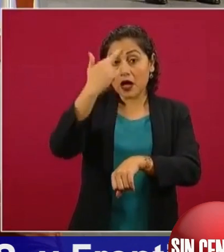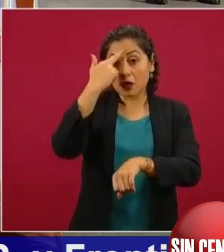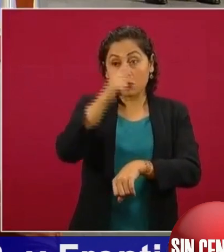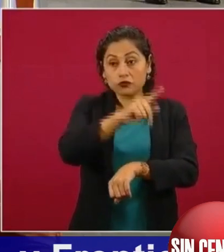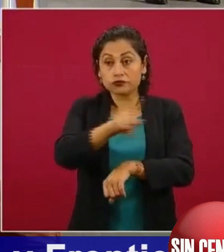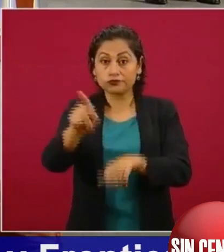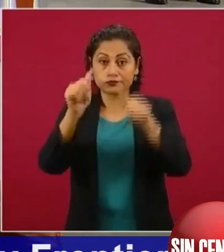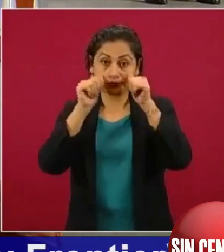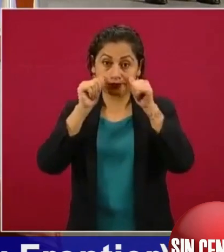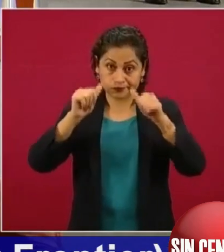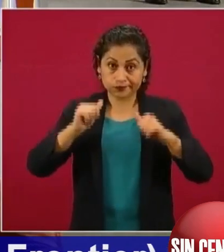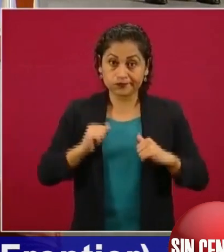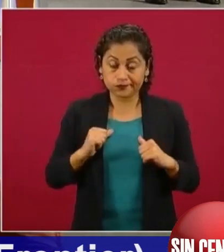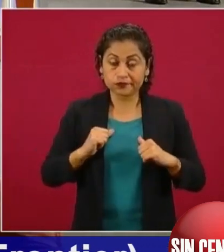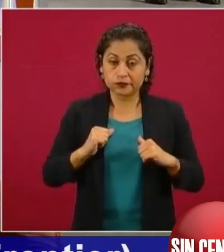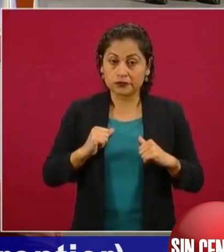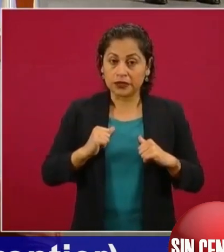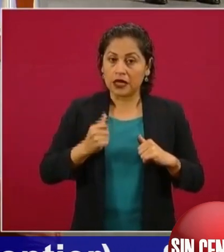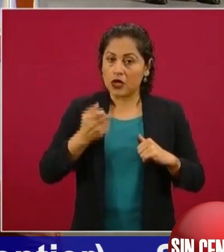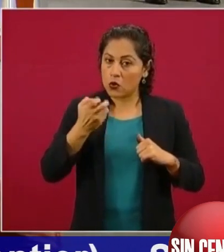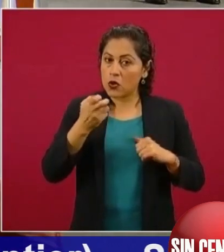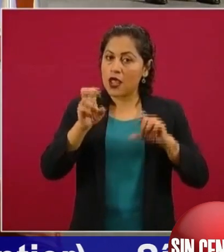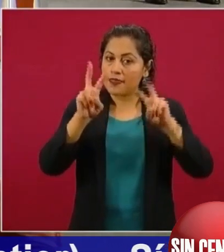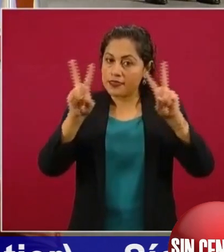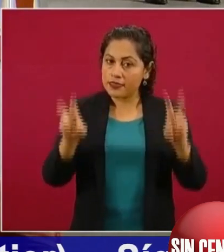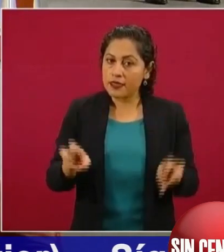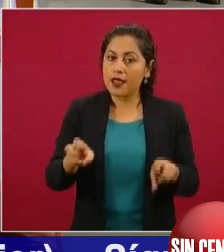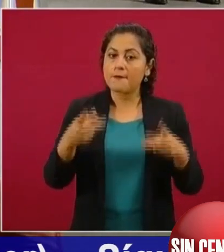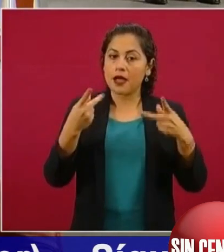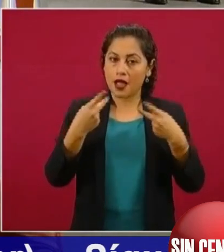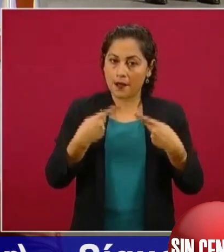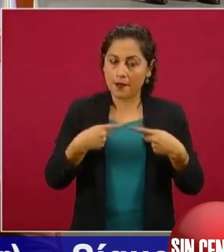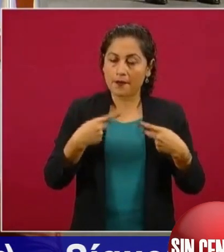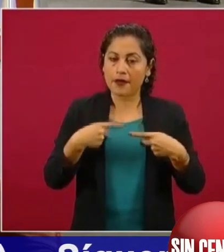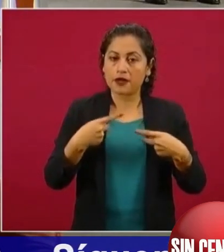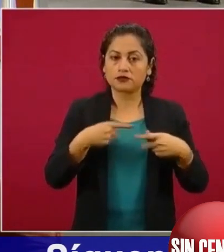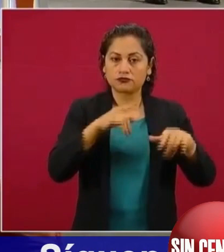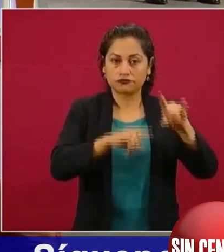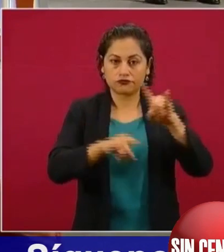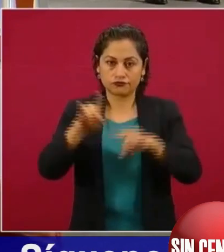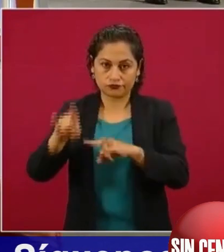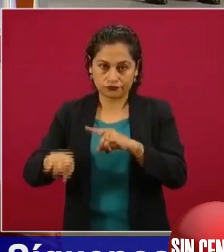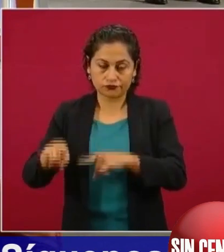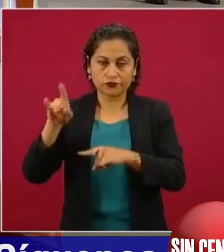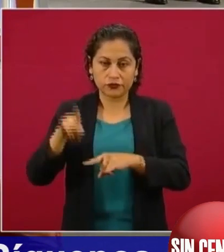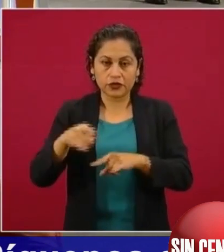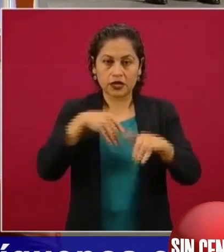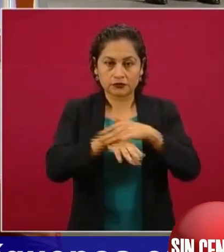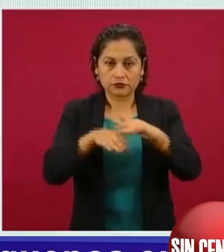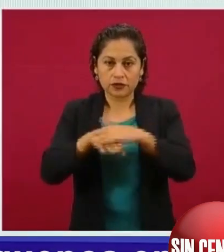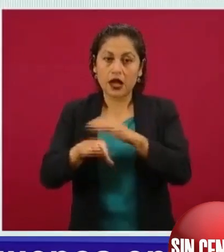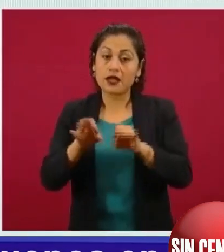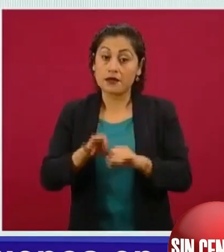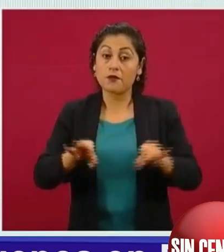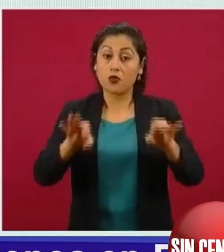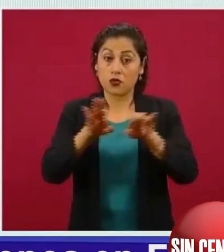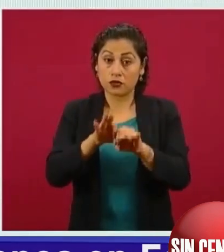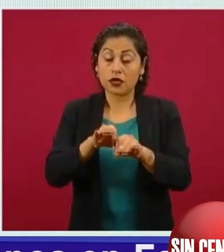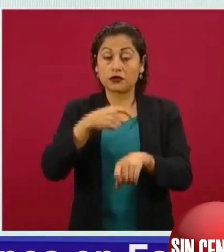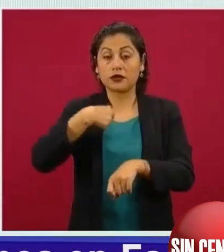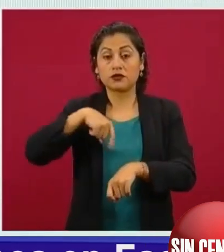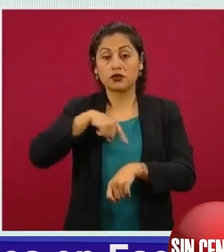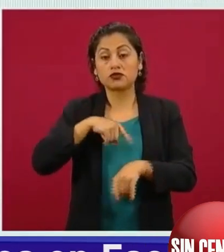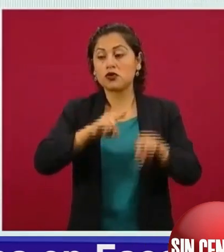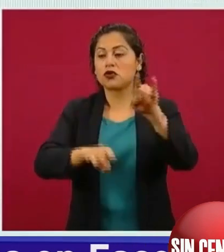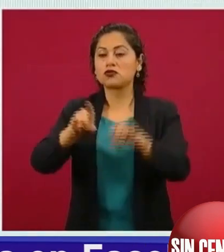la importancia de haber hecho esta reconversión. El propósito no es tener camas y mucho menos tenerlas vacías. El propósito fue desde el principio,